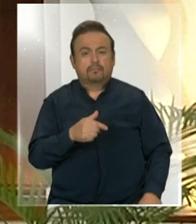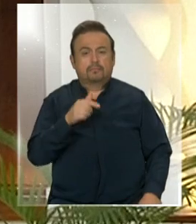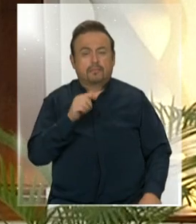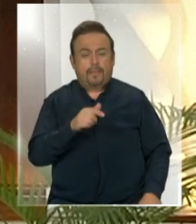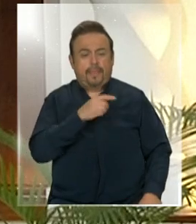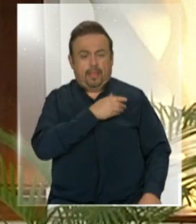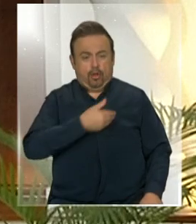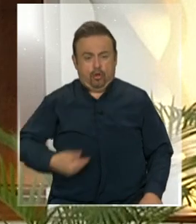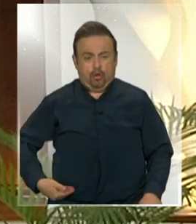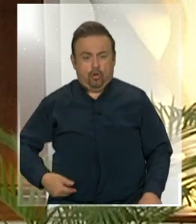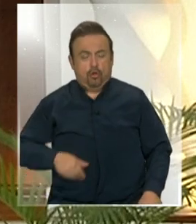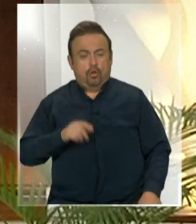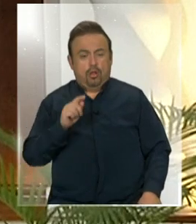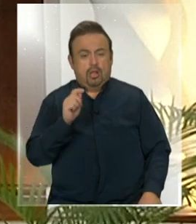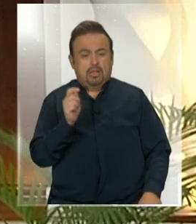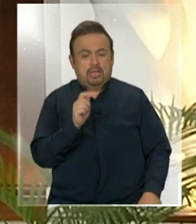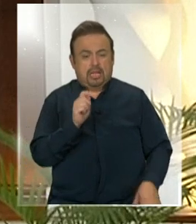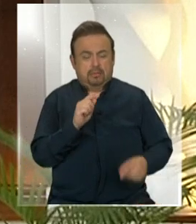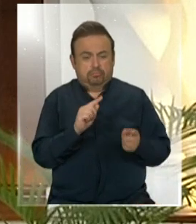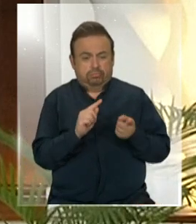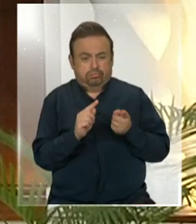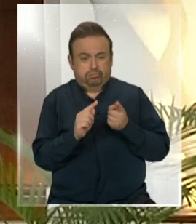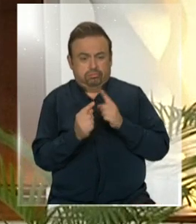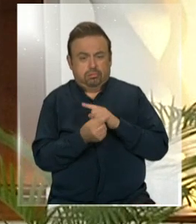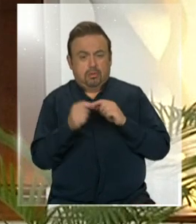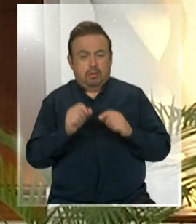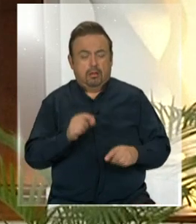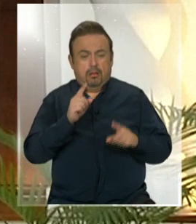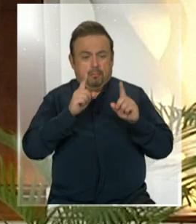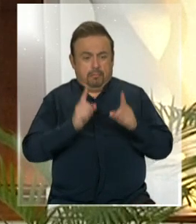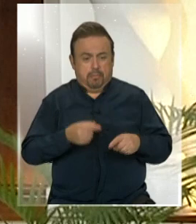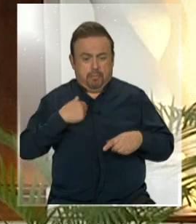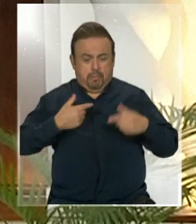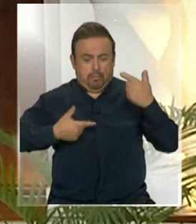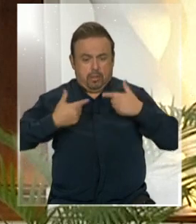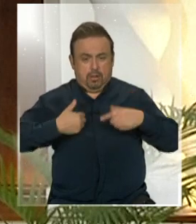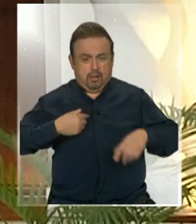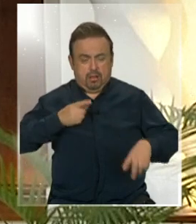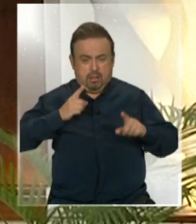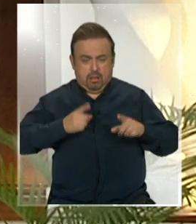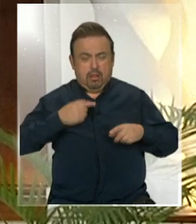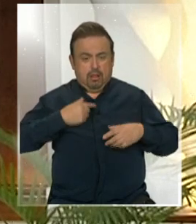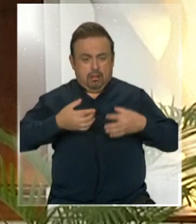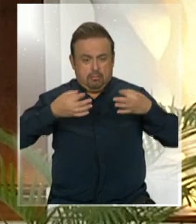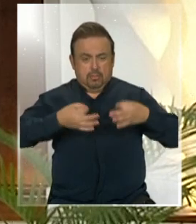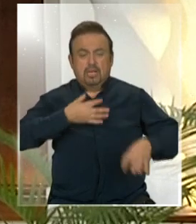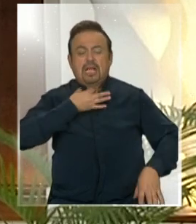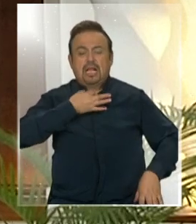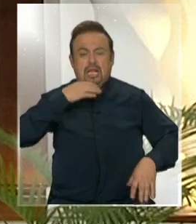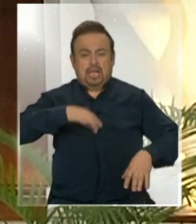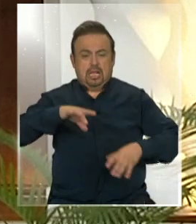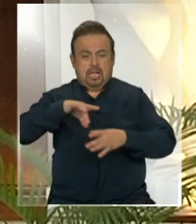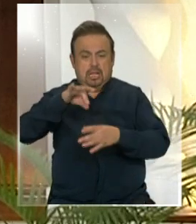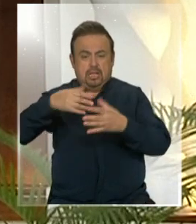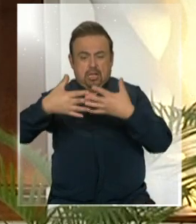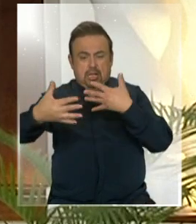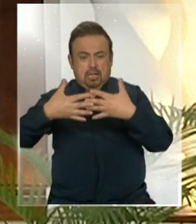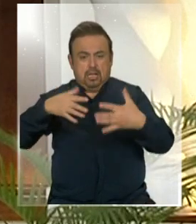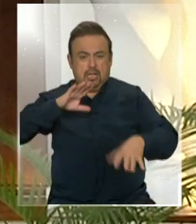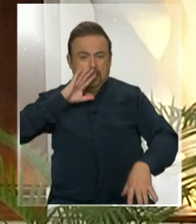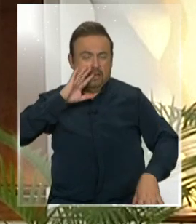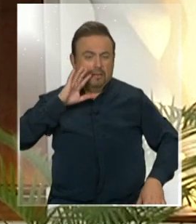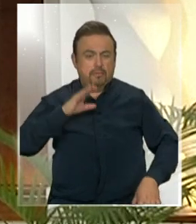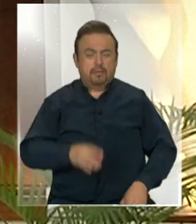un gobierno de transición y nuestro primer deber político es garantizar las elecciones transparentes y